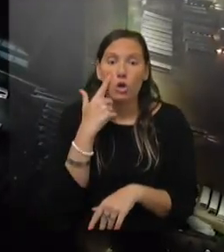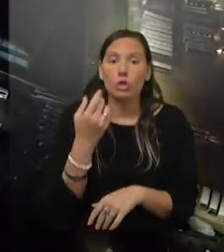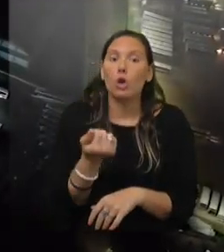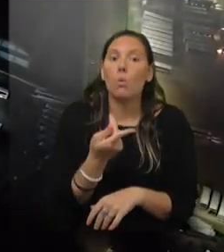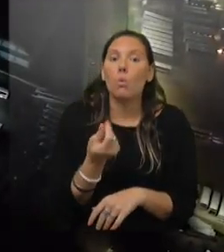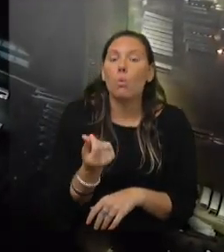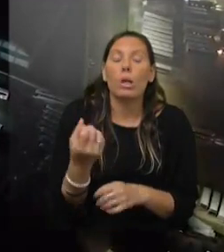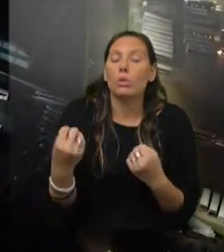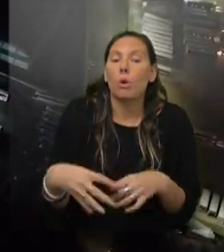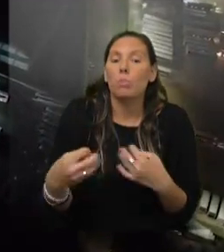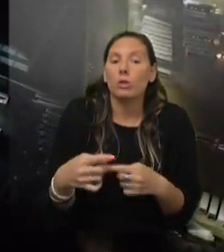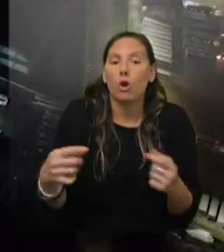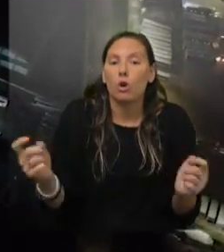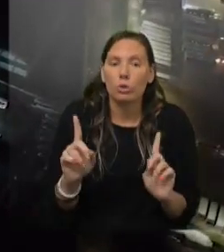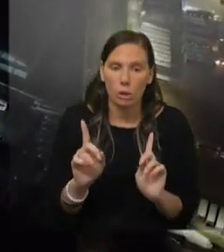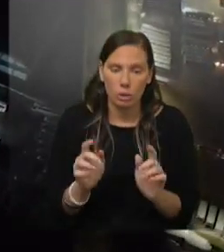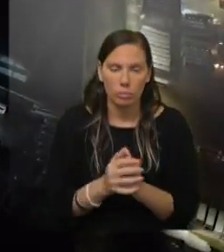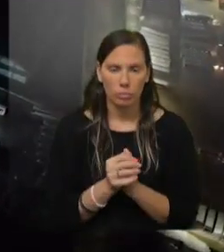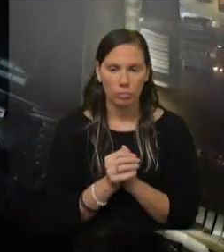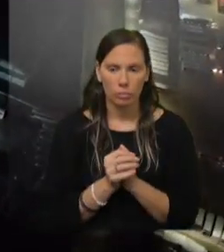materiales causadas por el